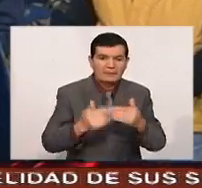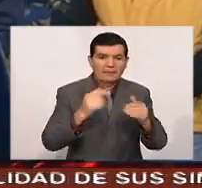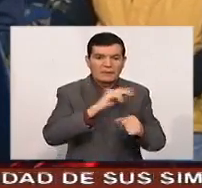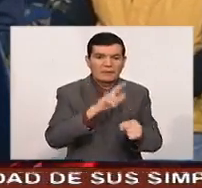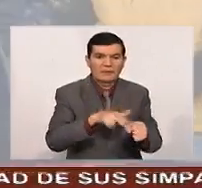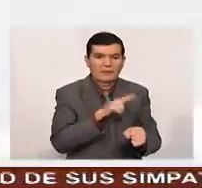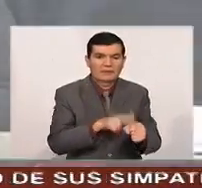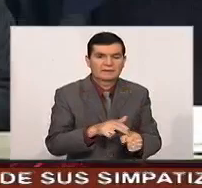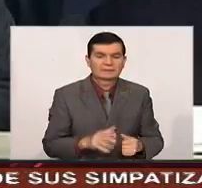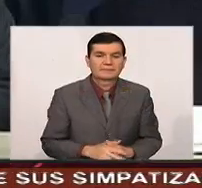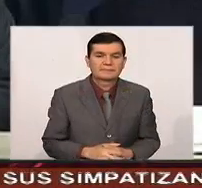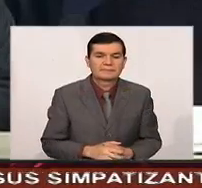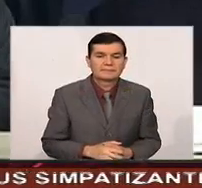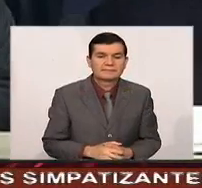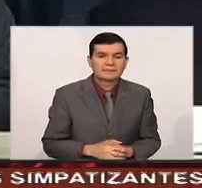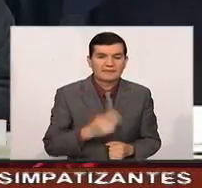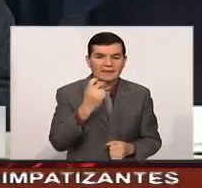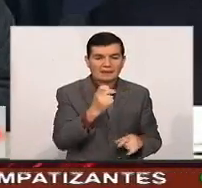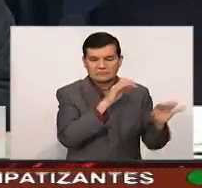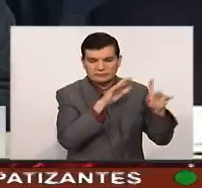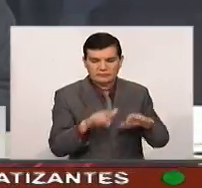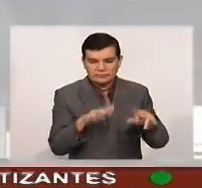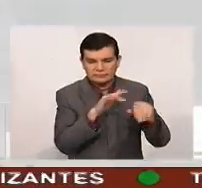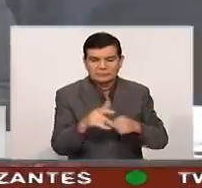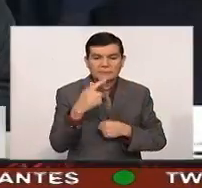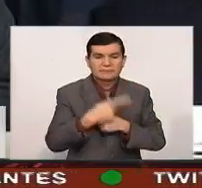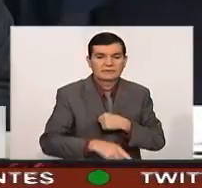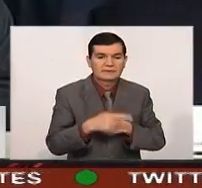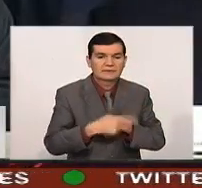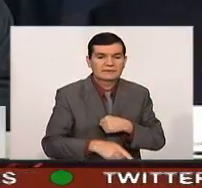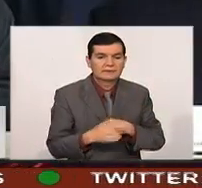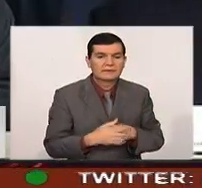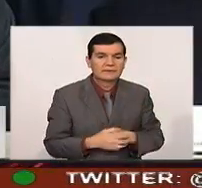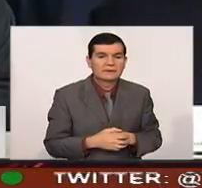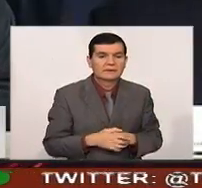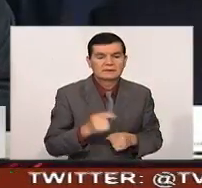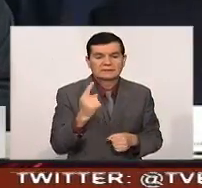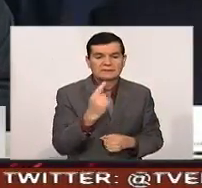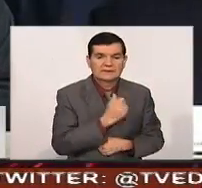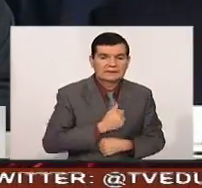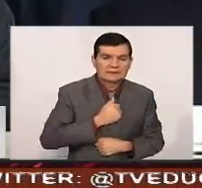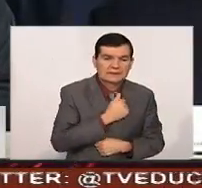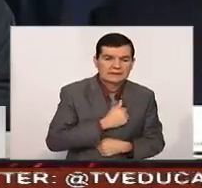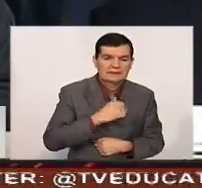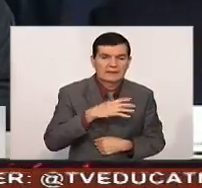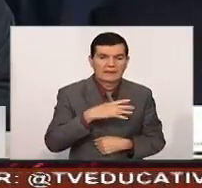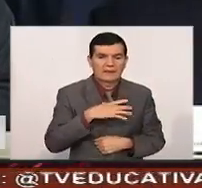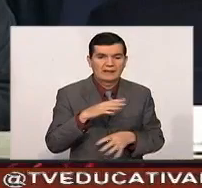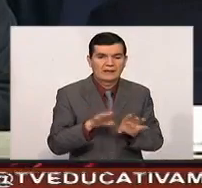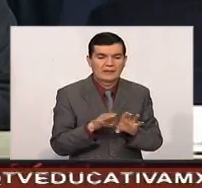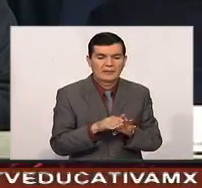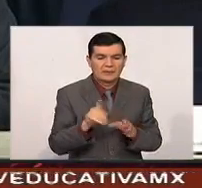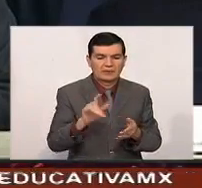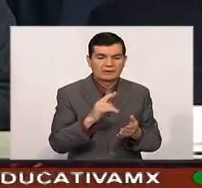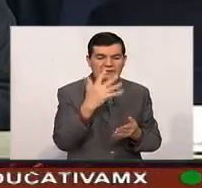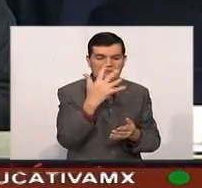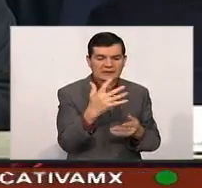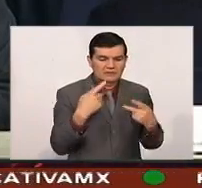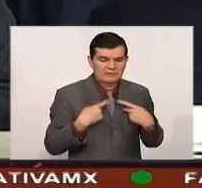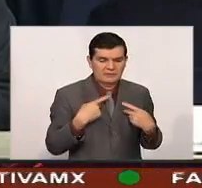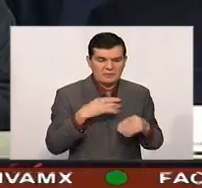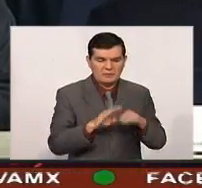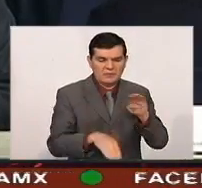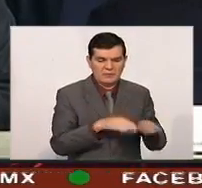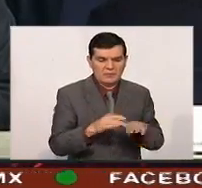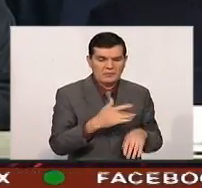lo normal. Esta tormenta era muy peligrosa. Lamentablemente hemos perdido a 5 neoyorquinos a quienes les